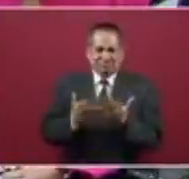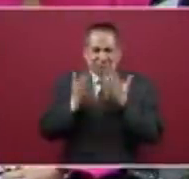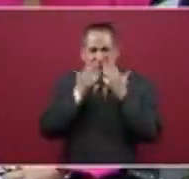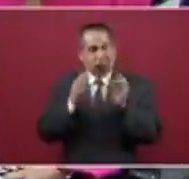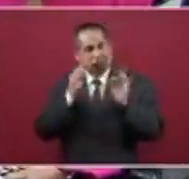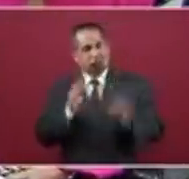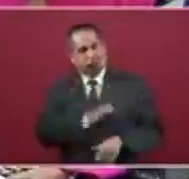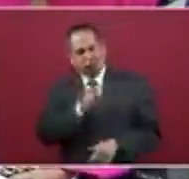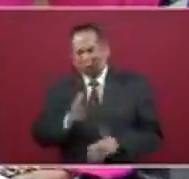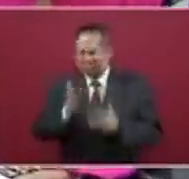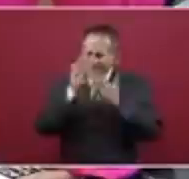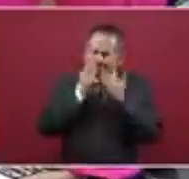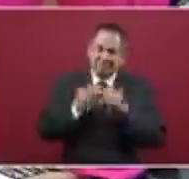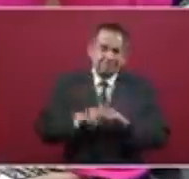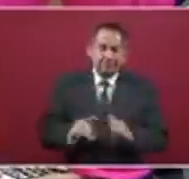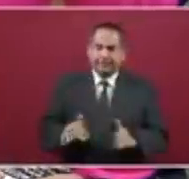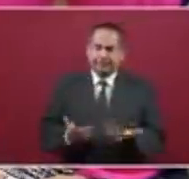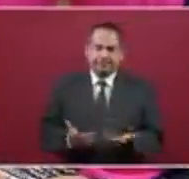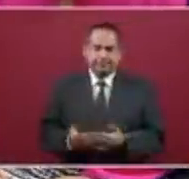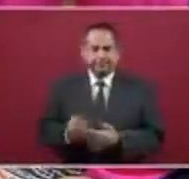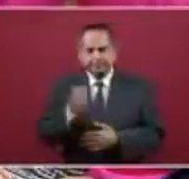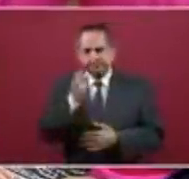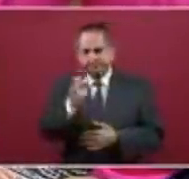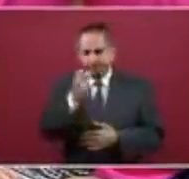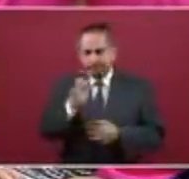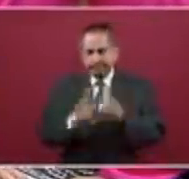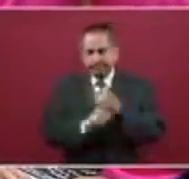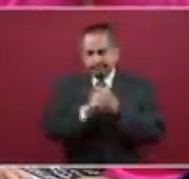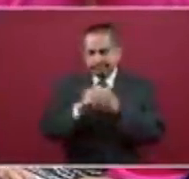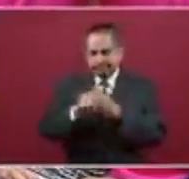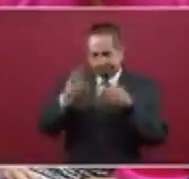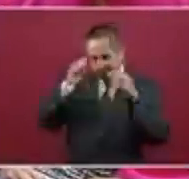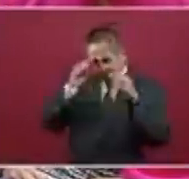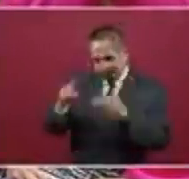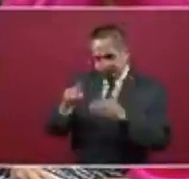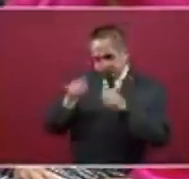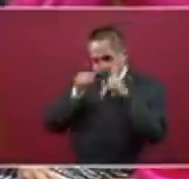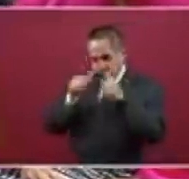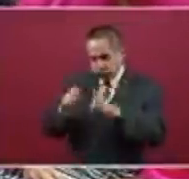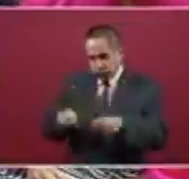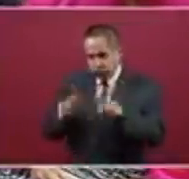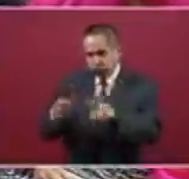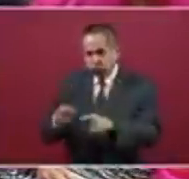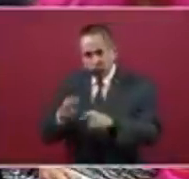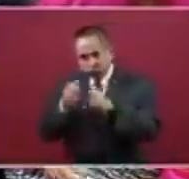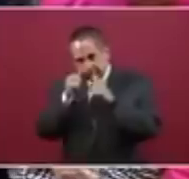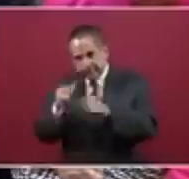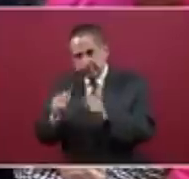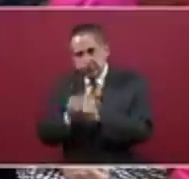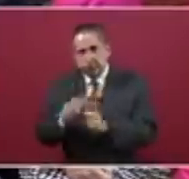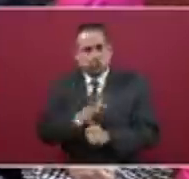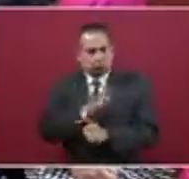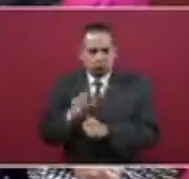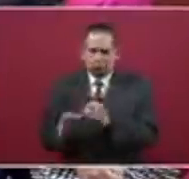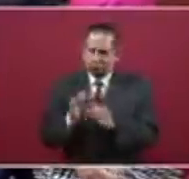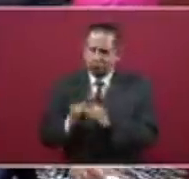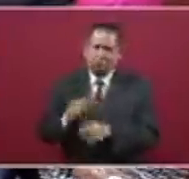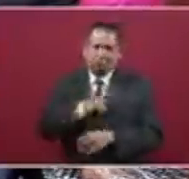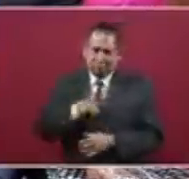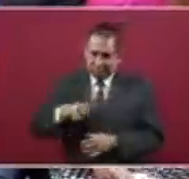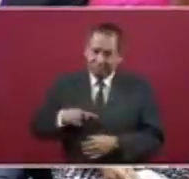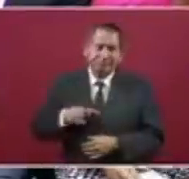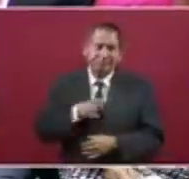que es uno de los problemas más importantes que tenemos y que vamos a resolver